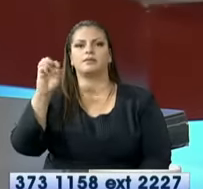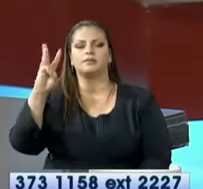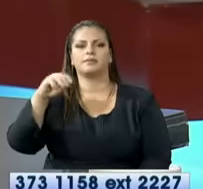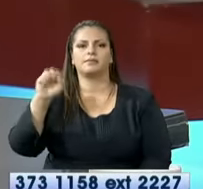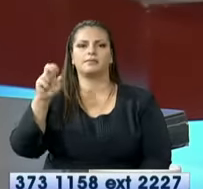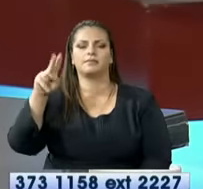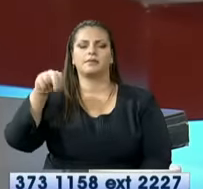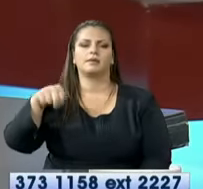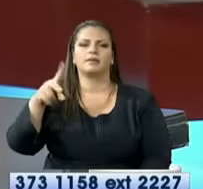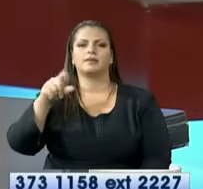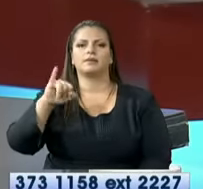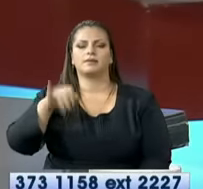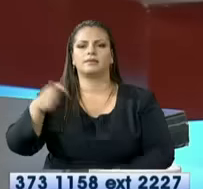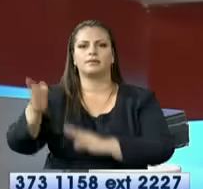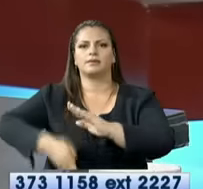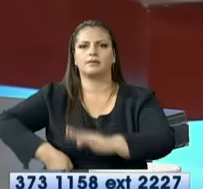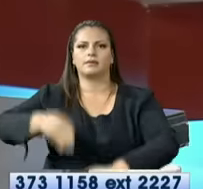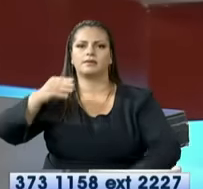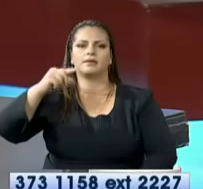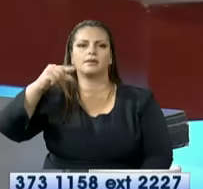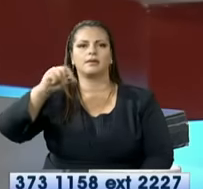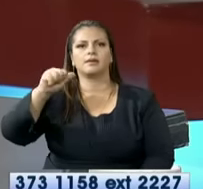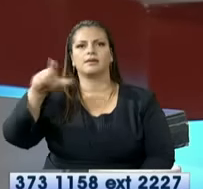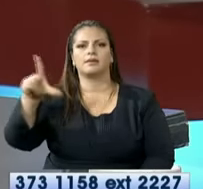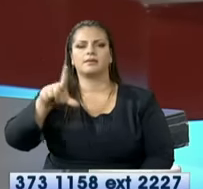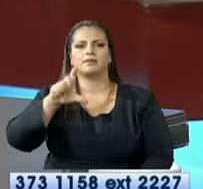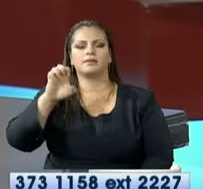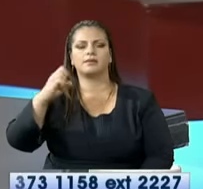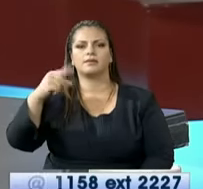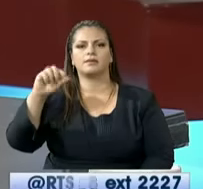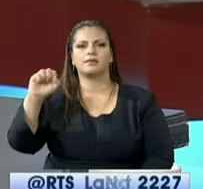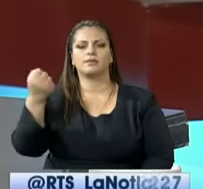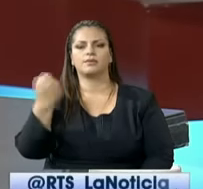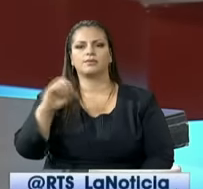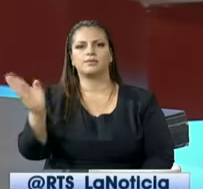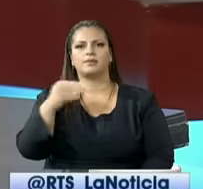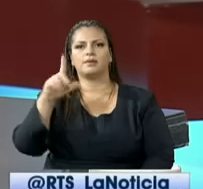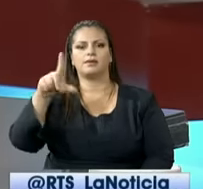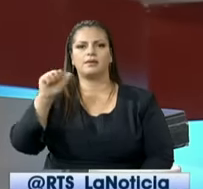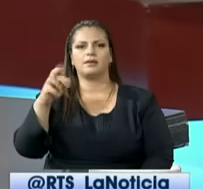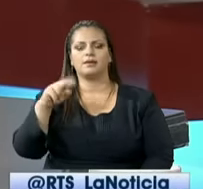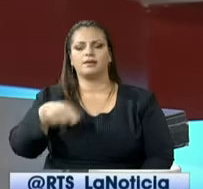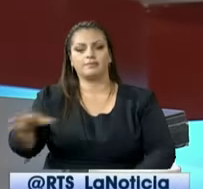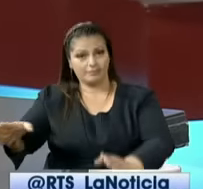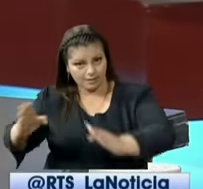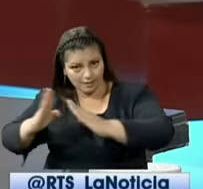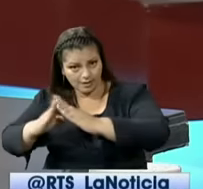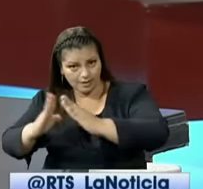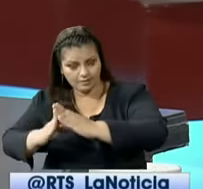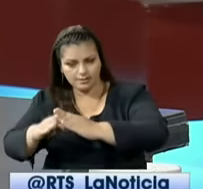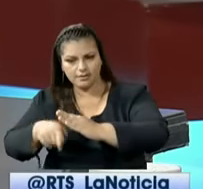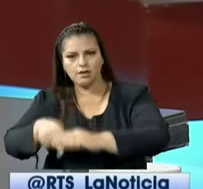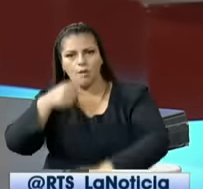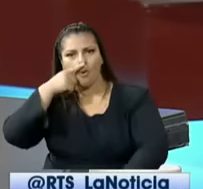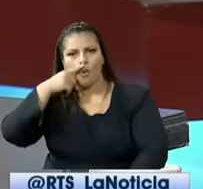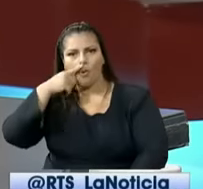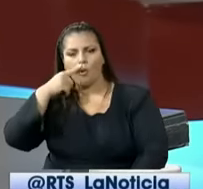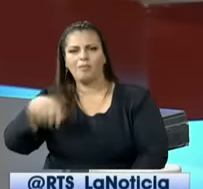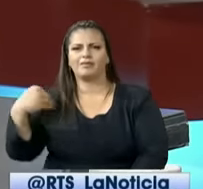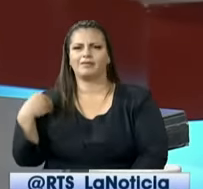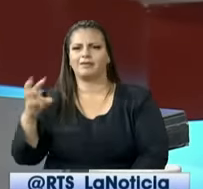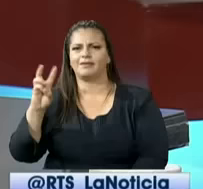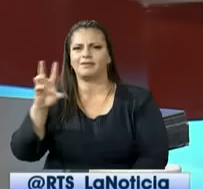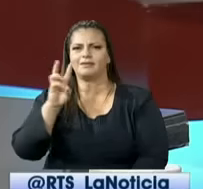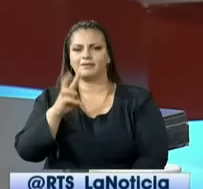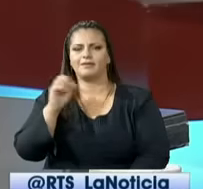Guayaquil. Según datos de la investigación, el hombre perdió la vida cuando limpiaba la alcantarilla y todo apunta a que la causa de su